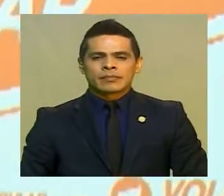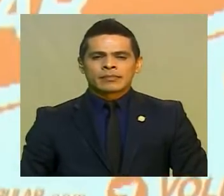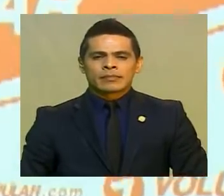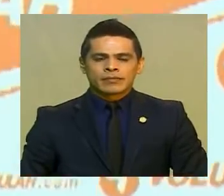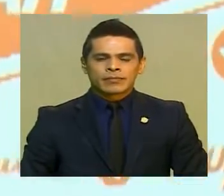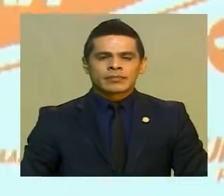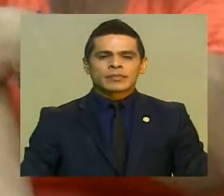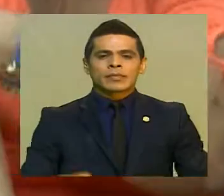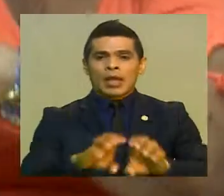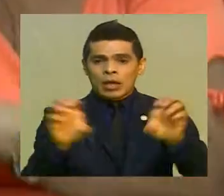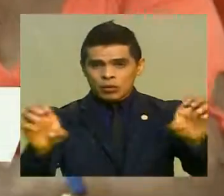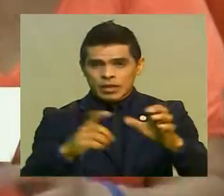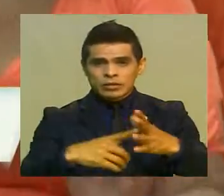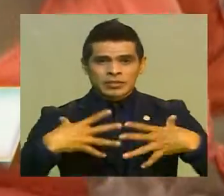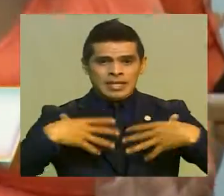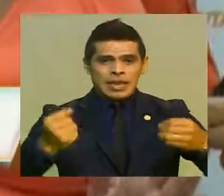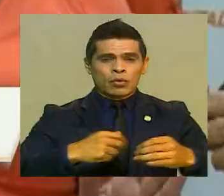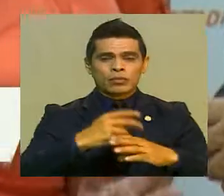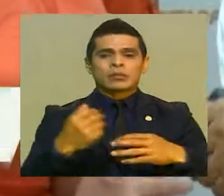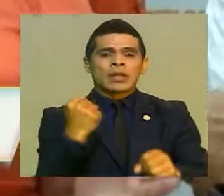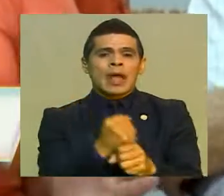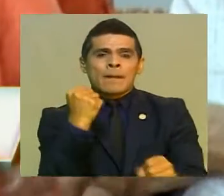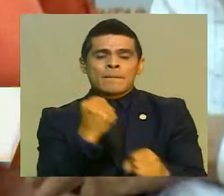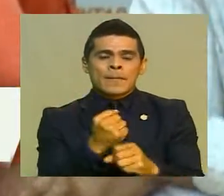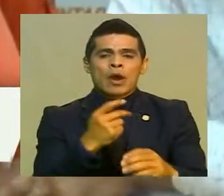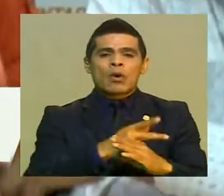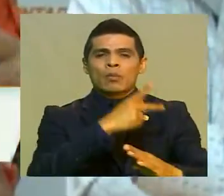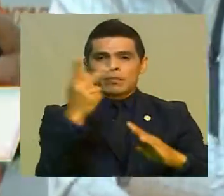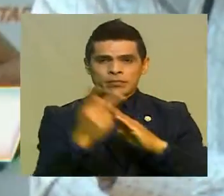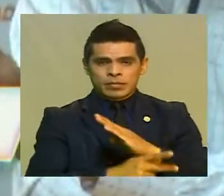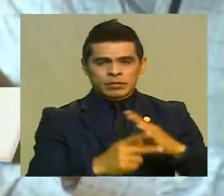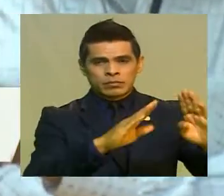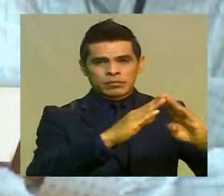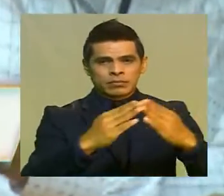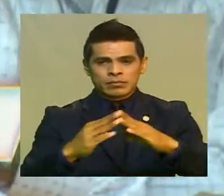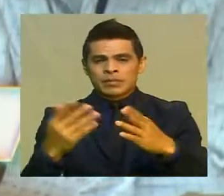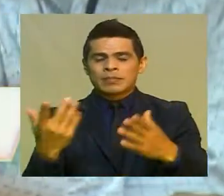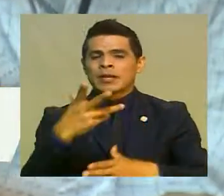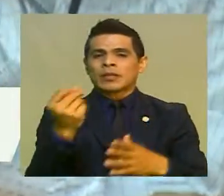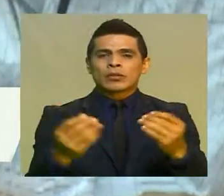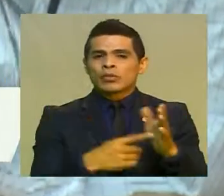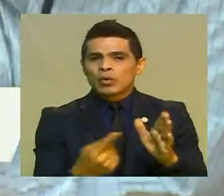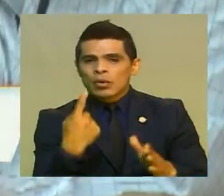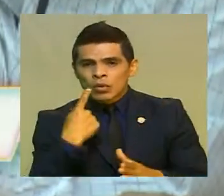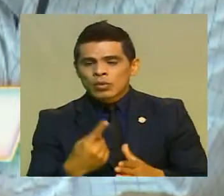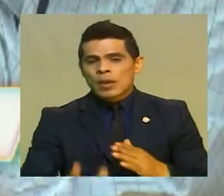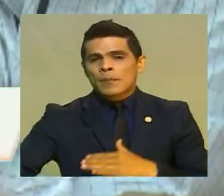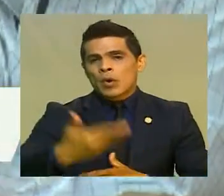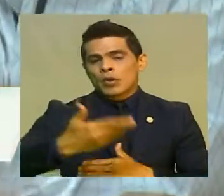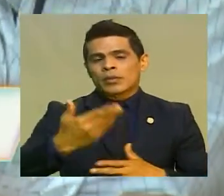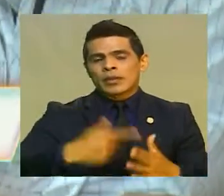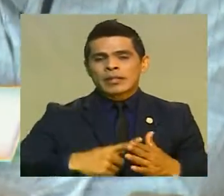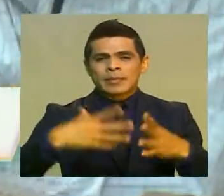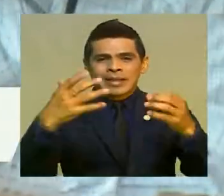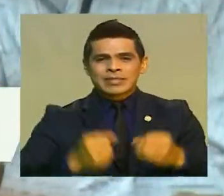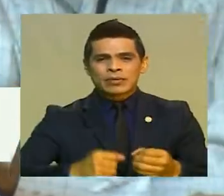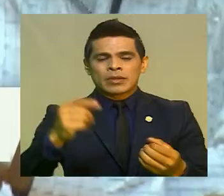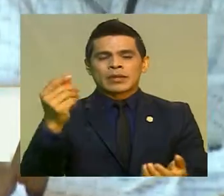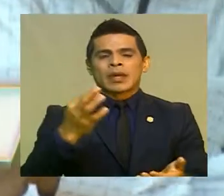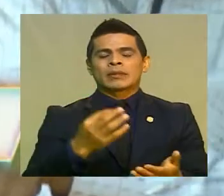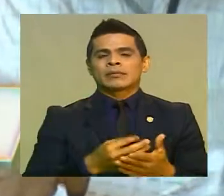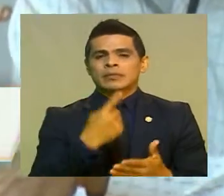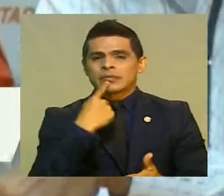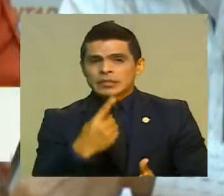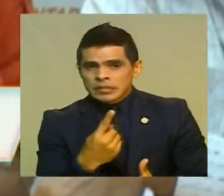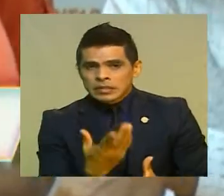educación salud empleo salario y vivienda forman parte de los elementos de la seguridad social que aluden han sido vulnerados